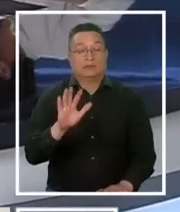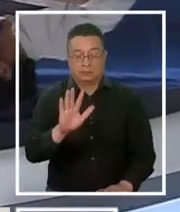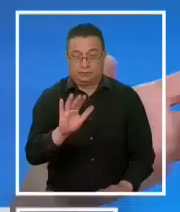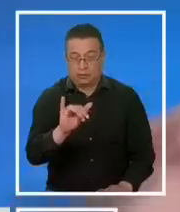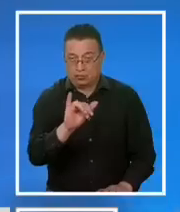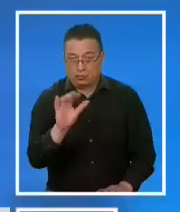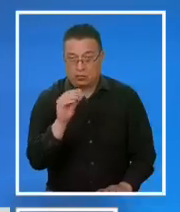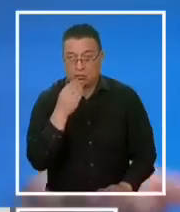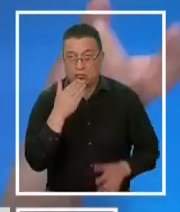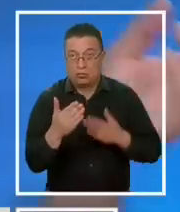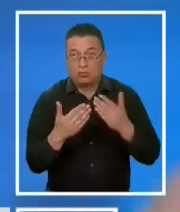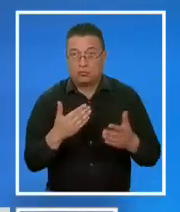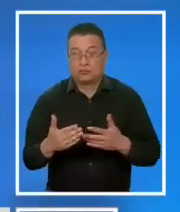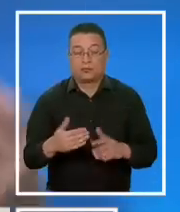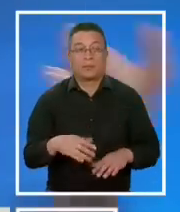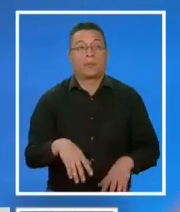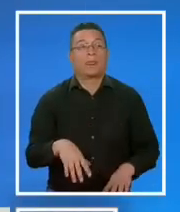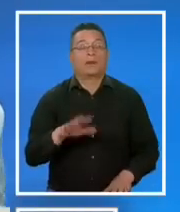reformamos